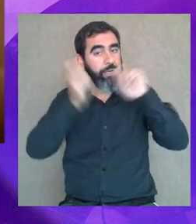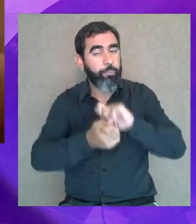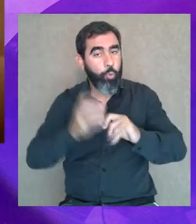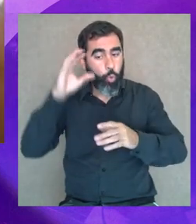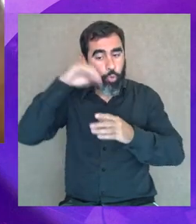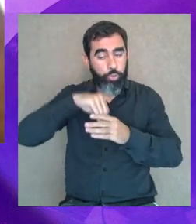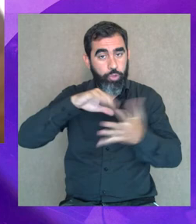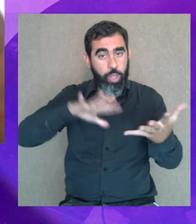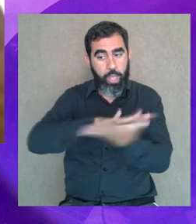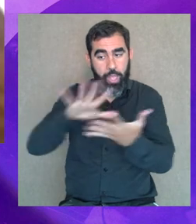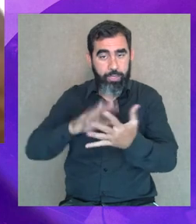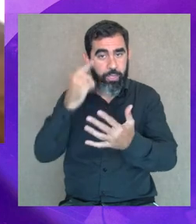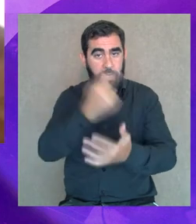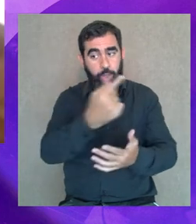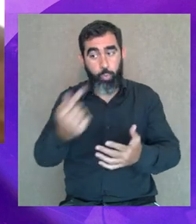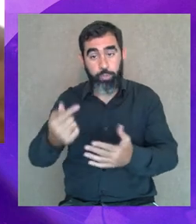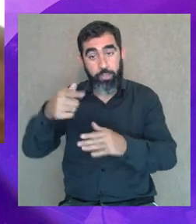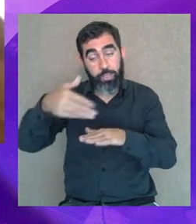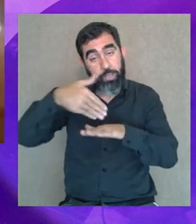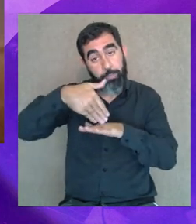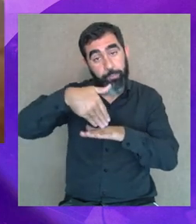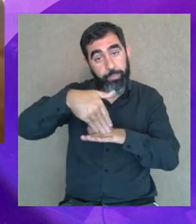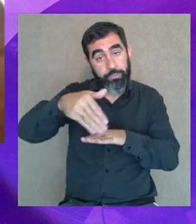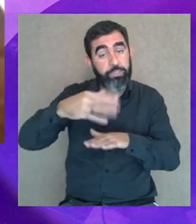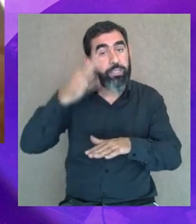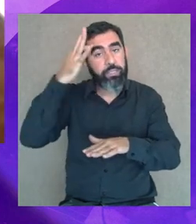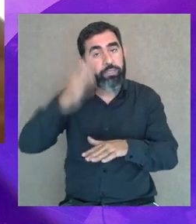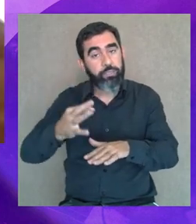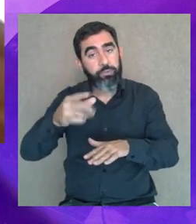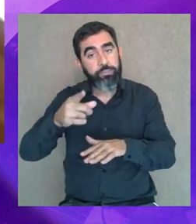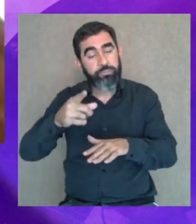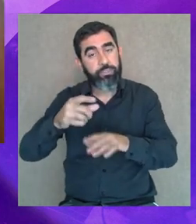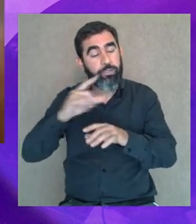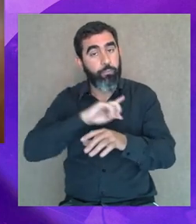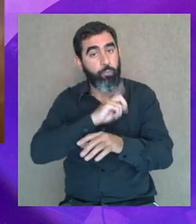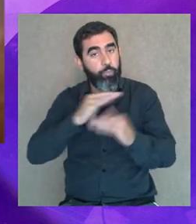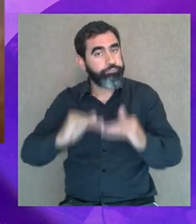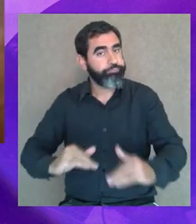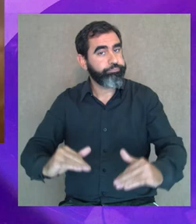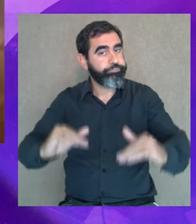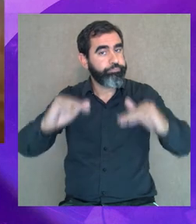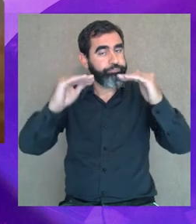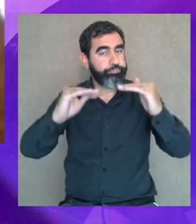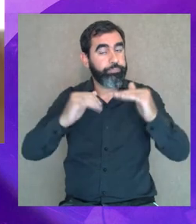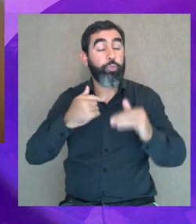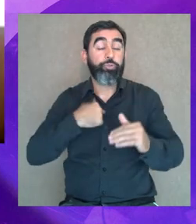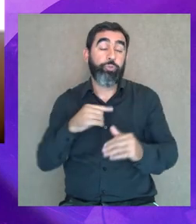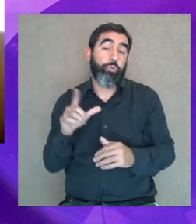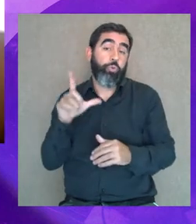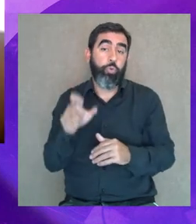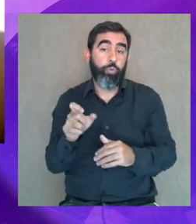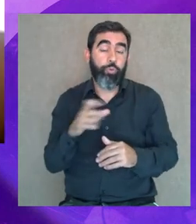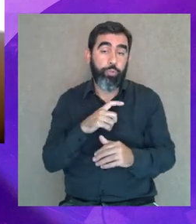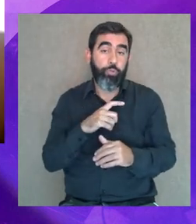dentro de todas las áreas estar entonces a partir de ahí creo que ese crecimiento yo evidentemente